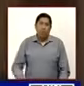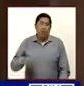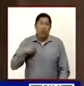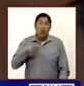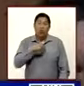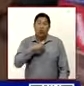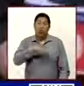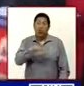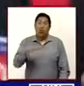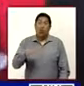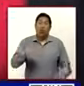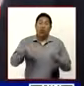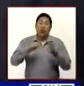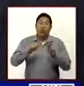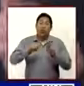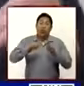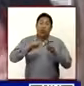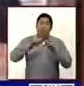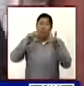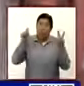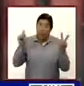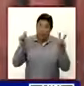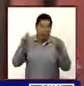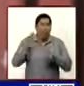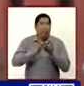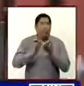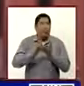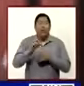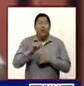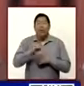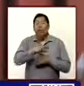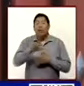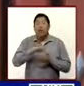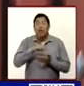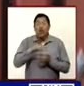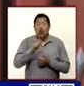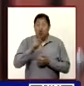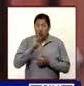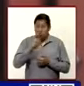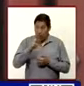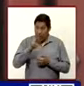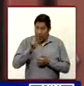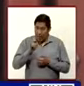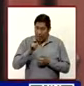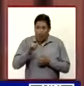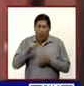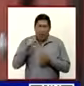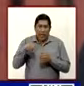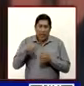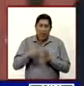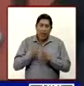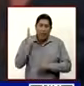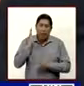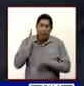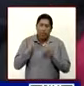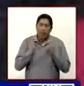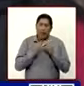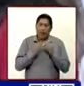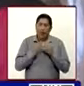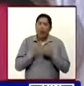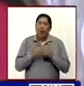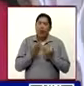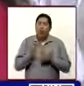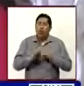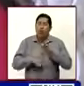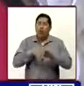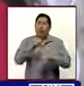Estamos en la zona Villatunari, Avenida Sucre. Este es el lugar donde por última vez sale de casa la pequeña Yaretzi. Señora, ¿cuál es el trayecto